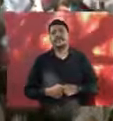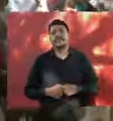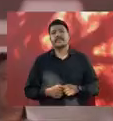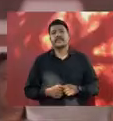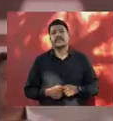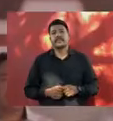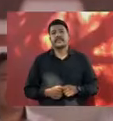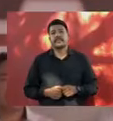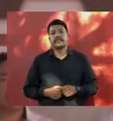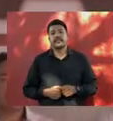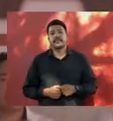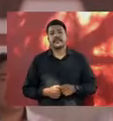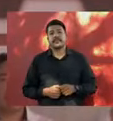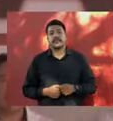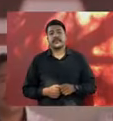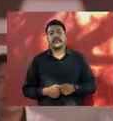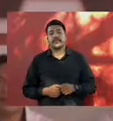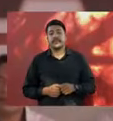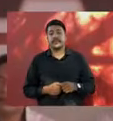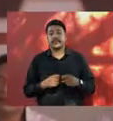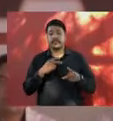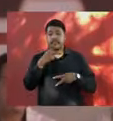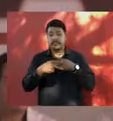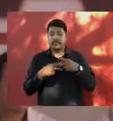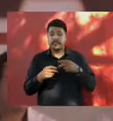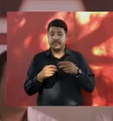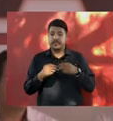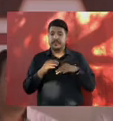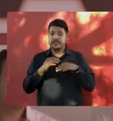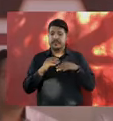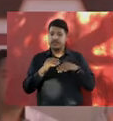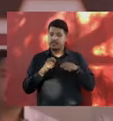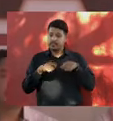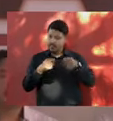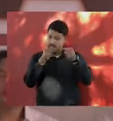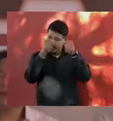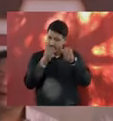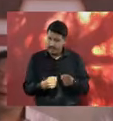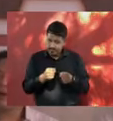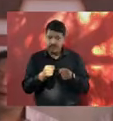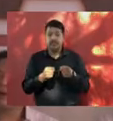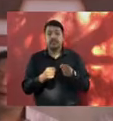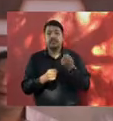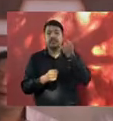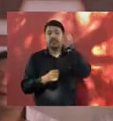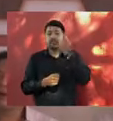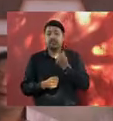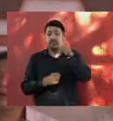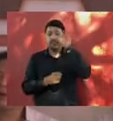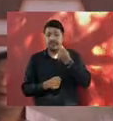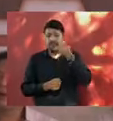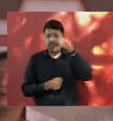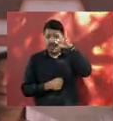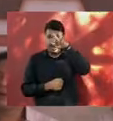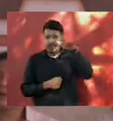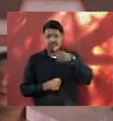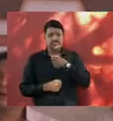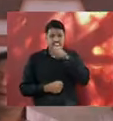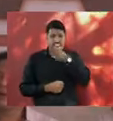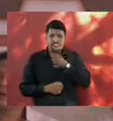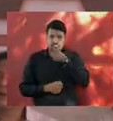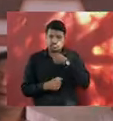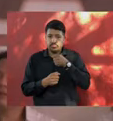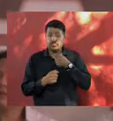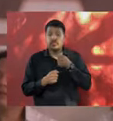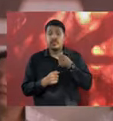Vamos a garantizar la pensión universal a los adultos mayores y que cada año aumente por encima